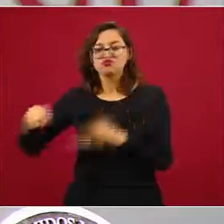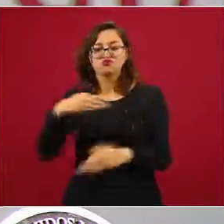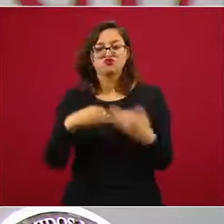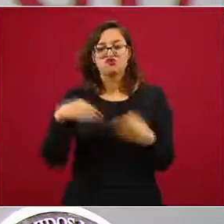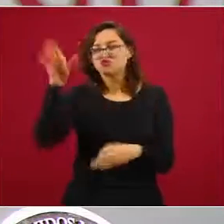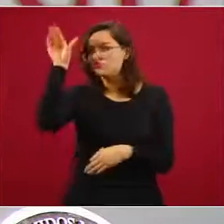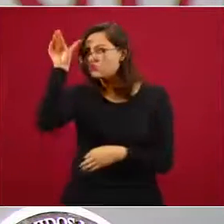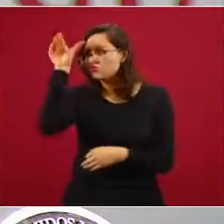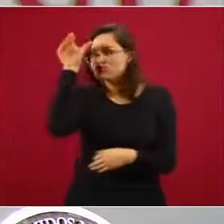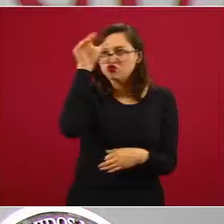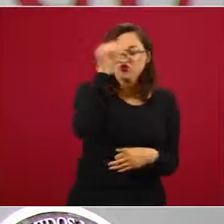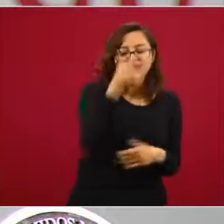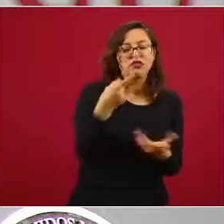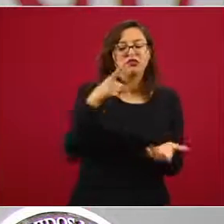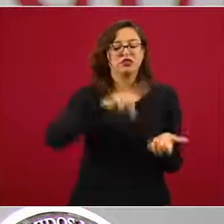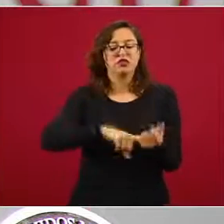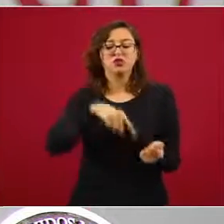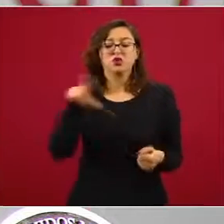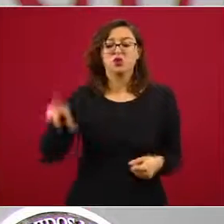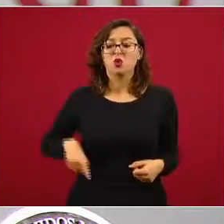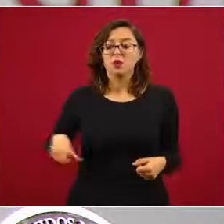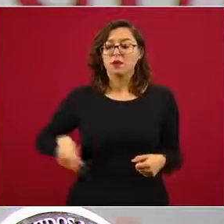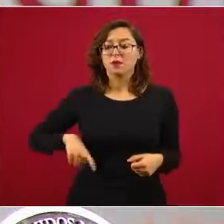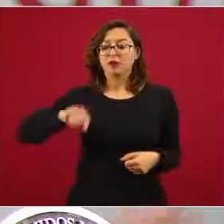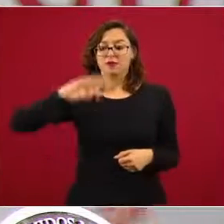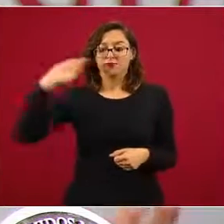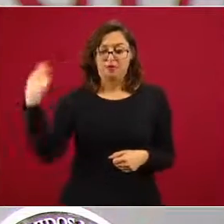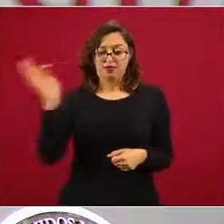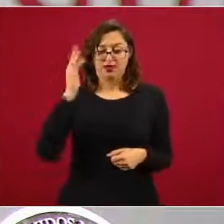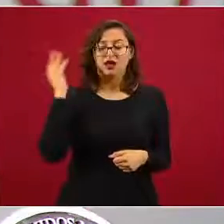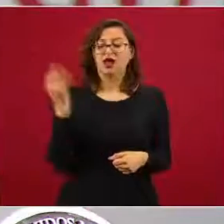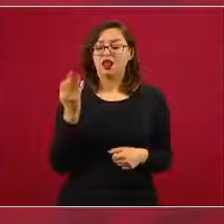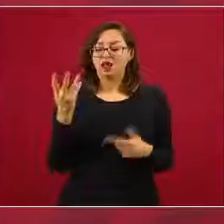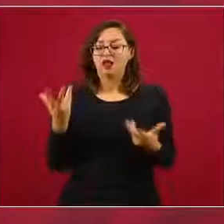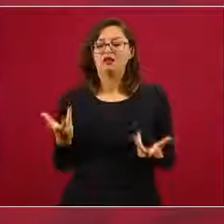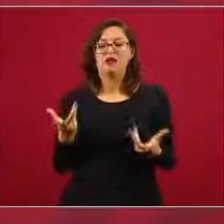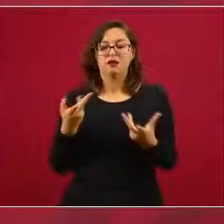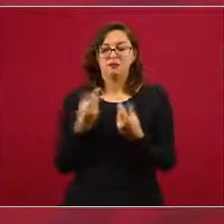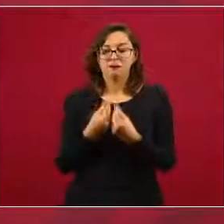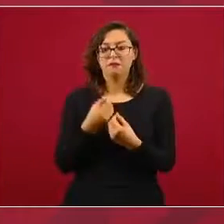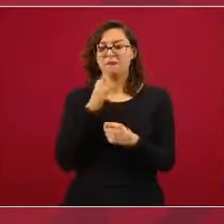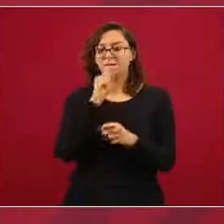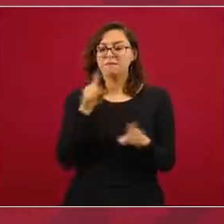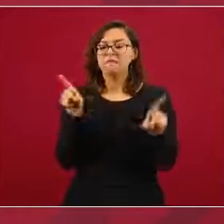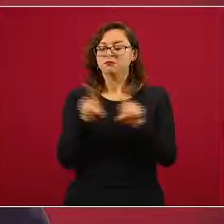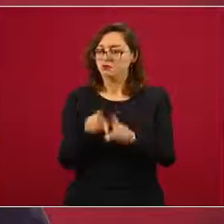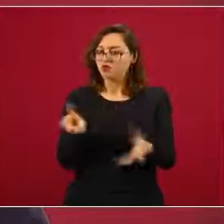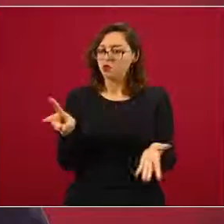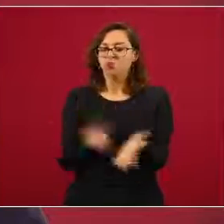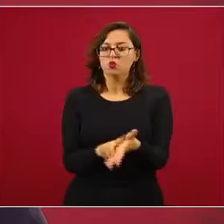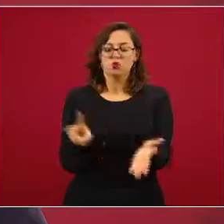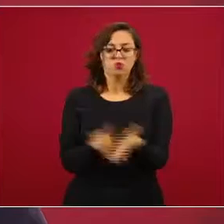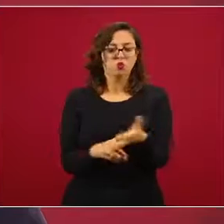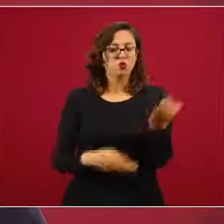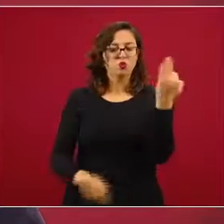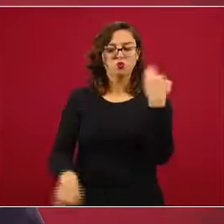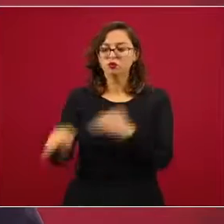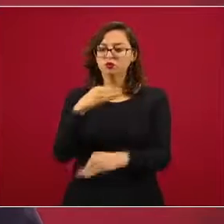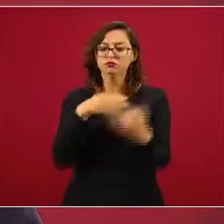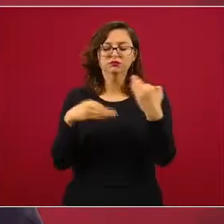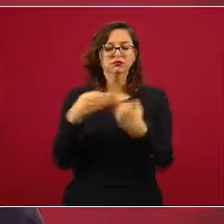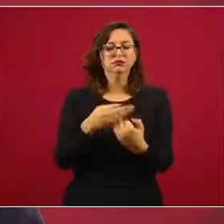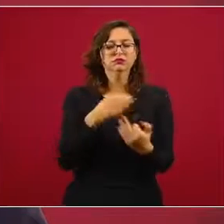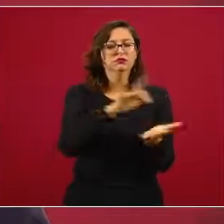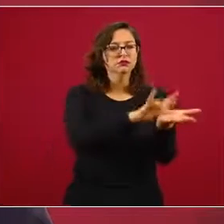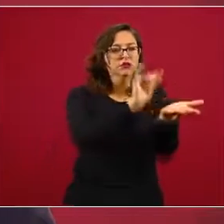se aplica desde el gobierno federal, pero que representa las ideas y las contribuciones muy valiosas de todos los secretarias